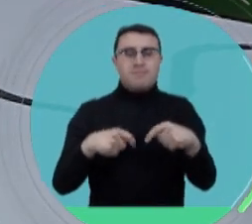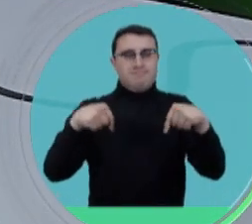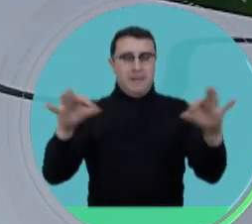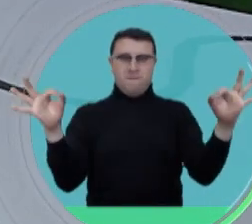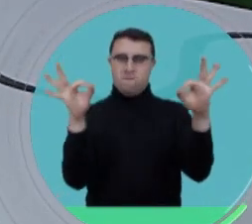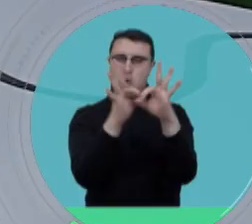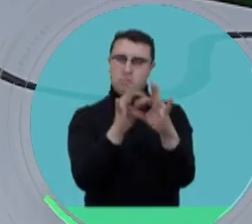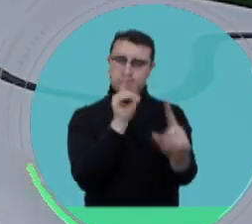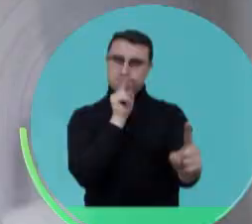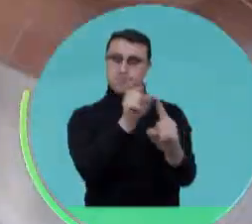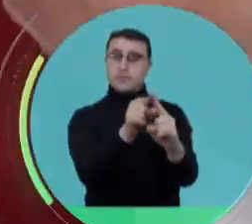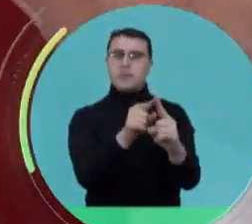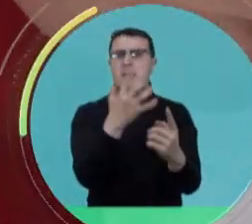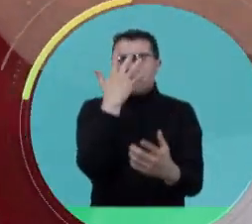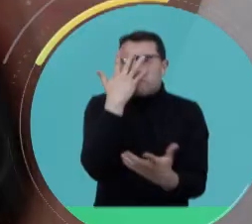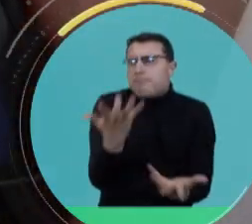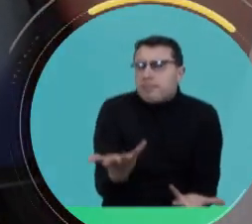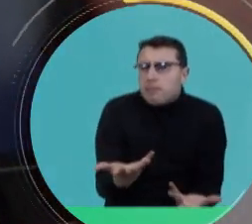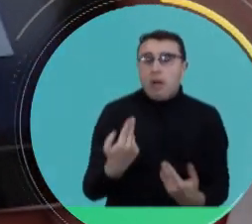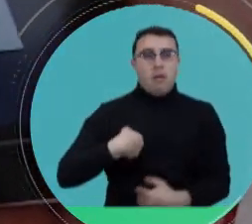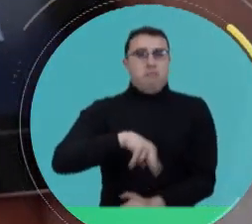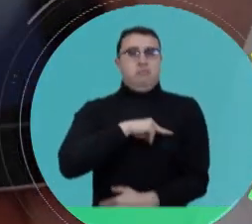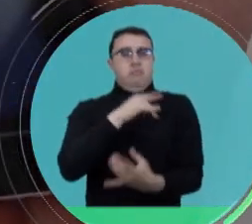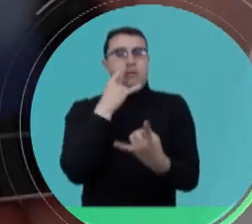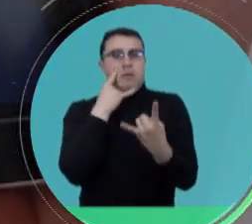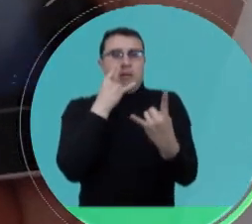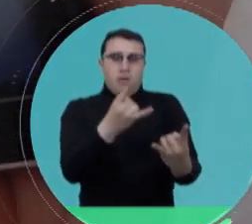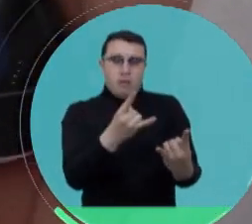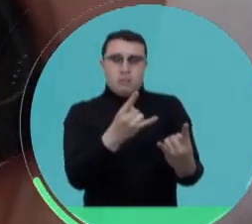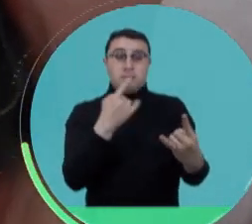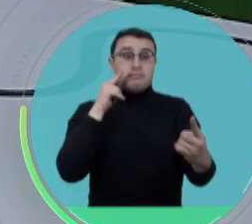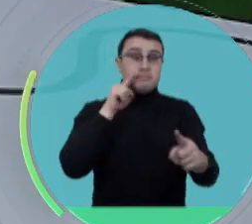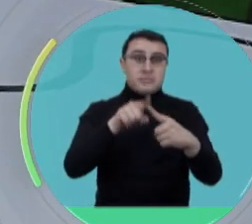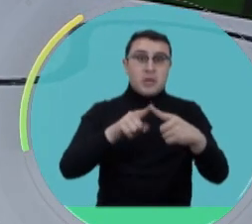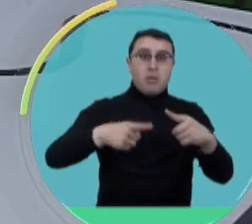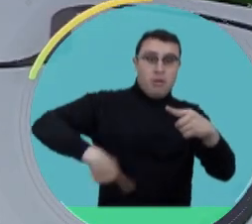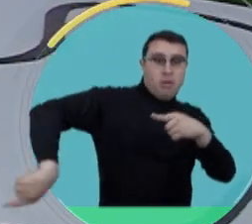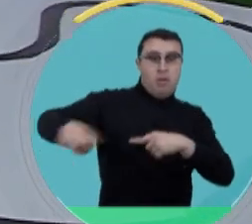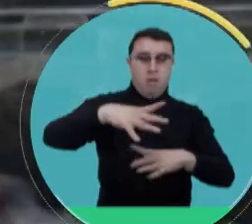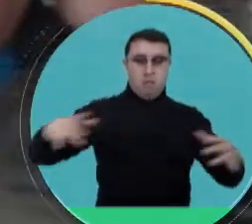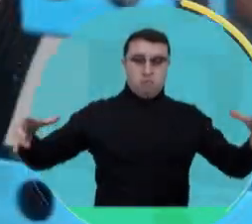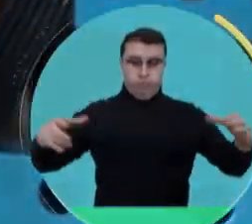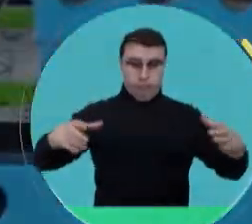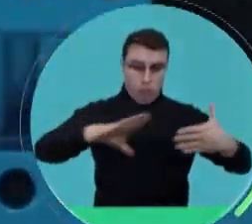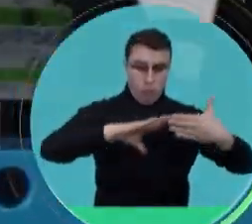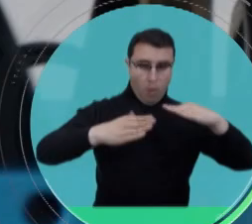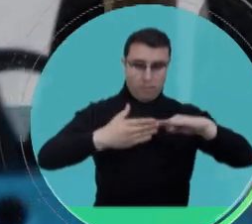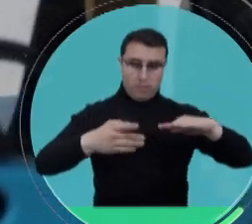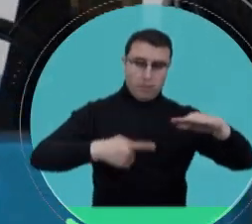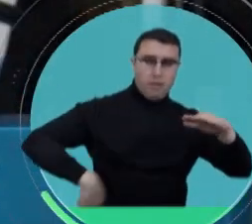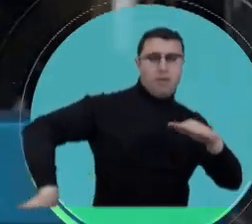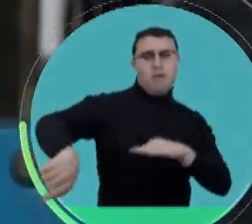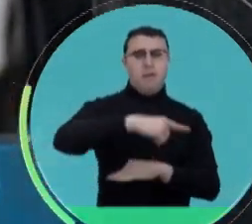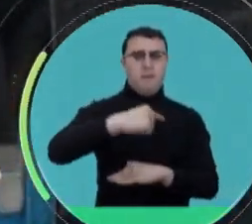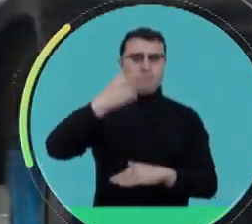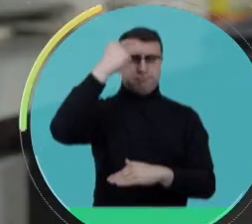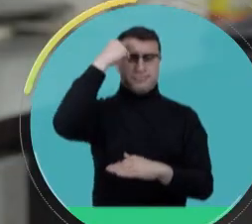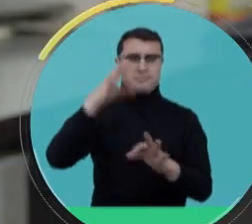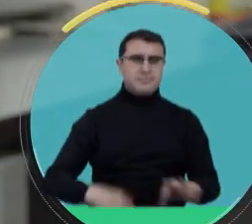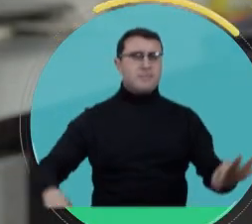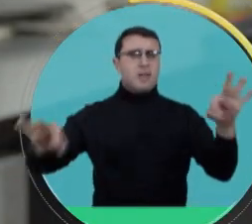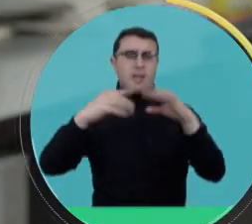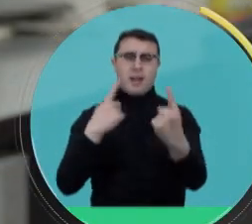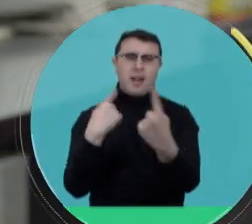digamos la línea más fuerte del enfoque porque nos interesa justamente en la lógica de crear esa comunidad eh